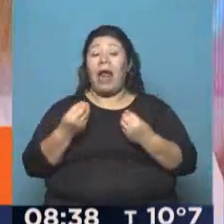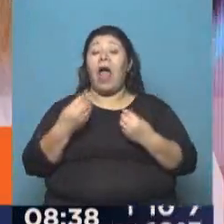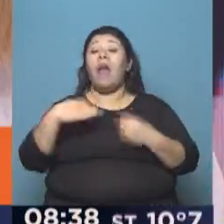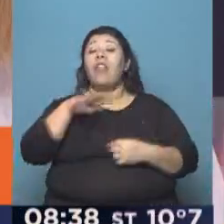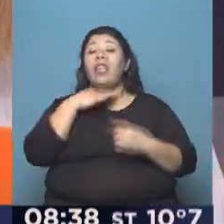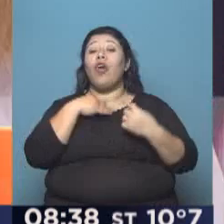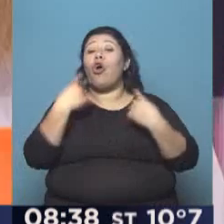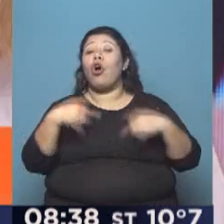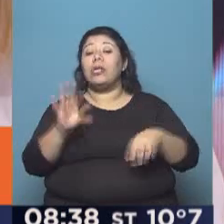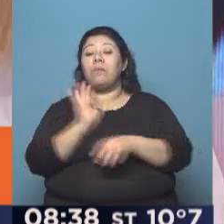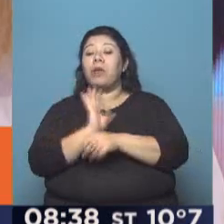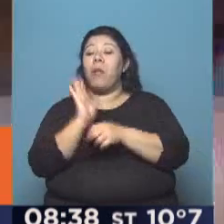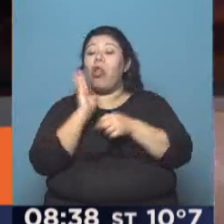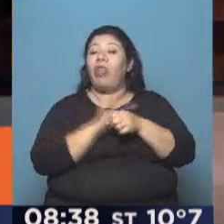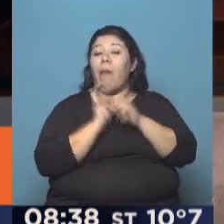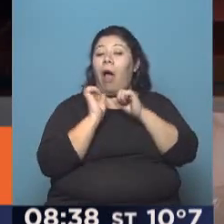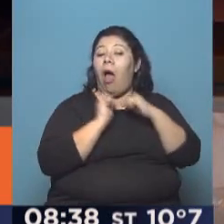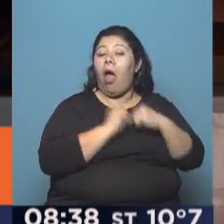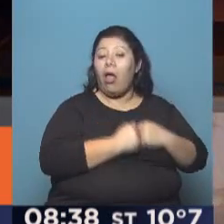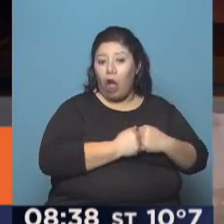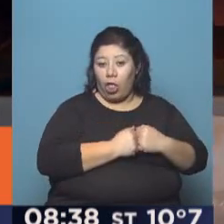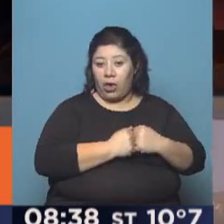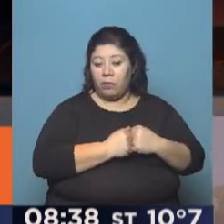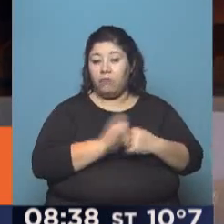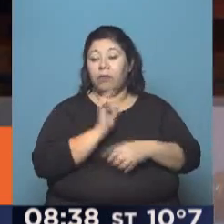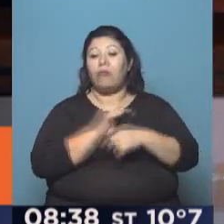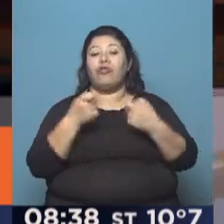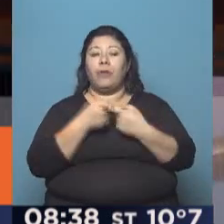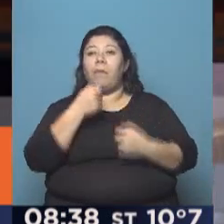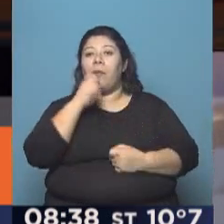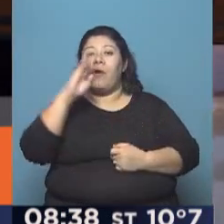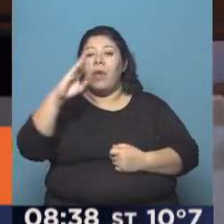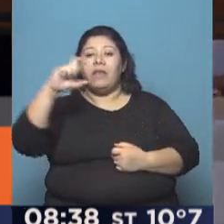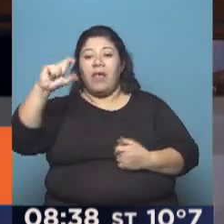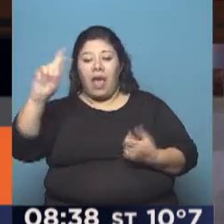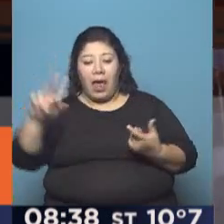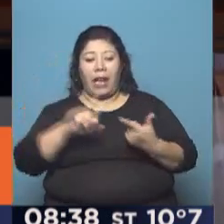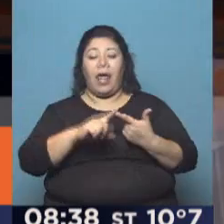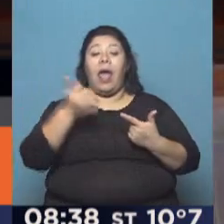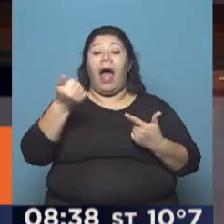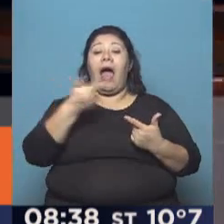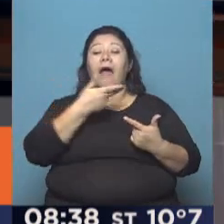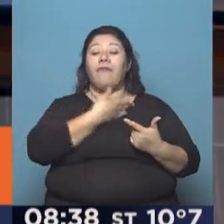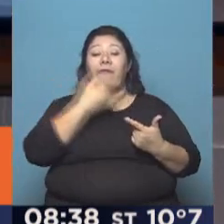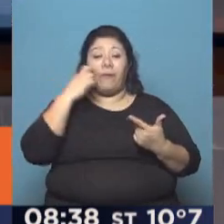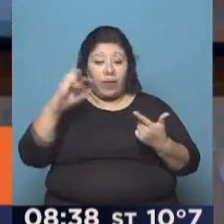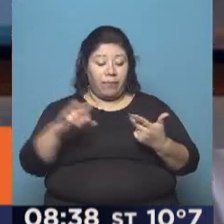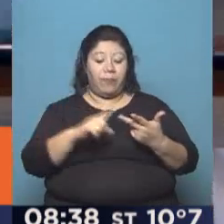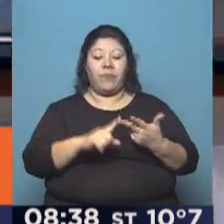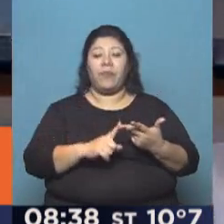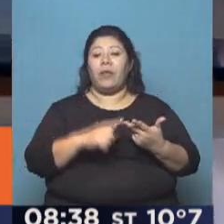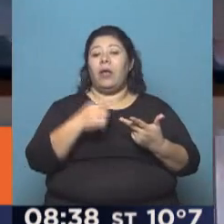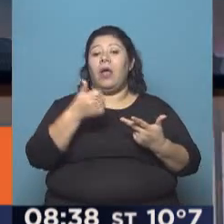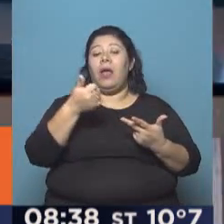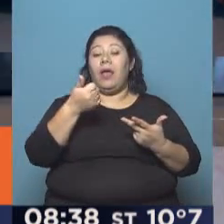Porque eran Cómplices del delito qué quiero decir el Banco Central la wif la fip sobre todo nadie daba información